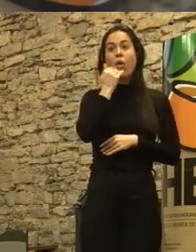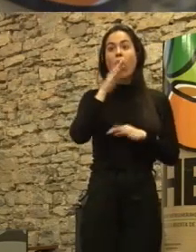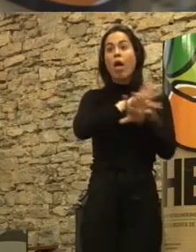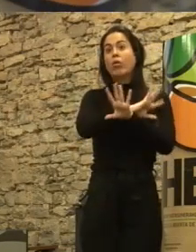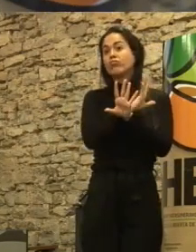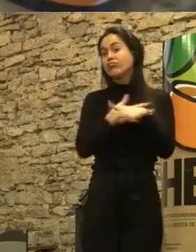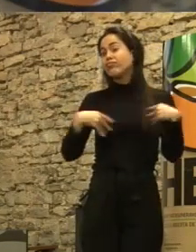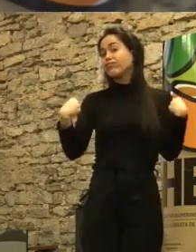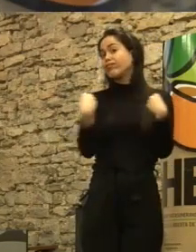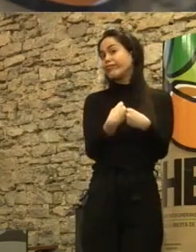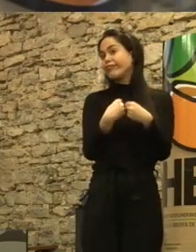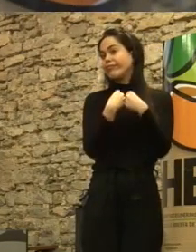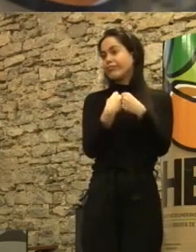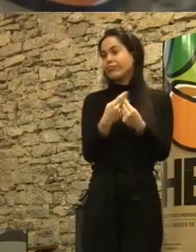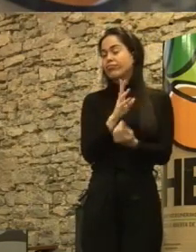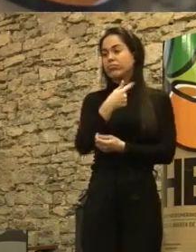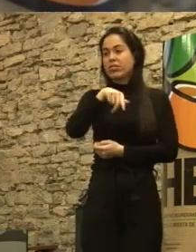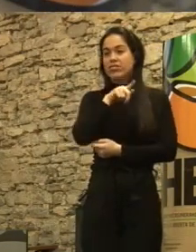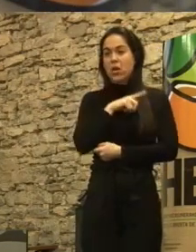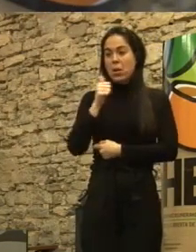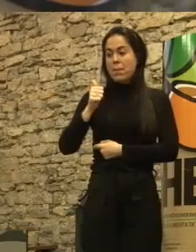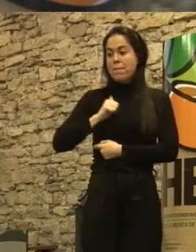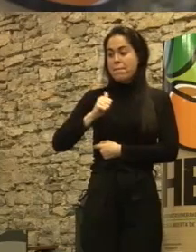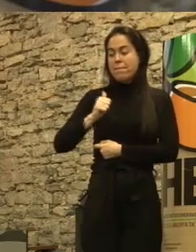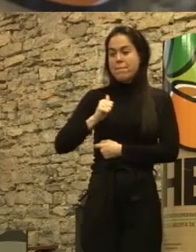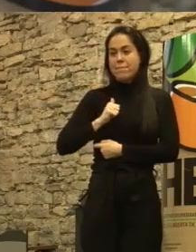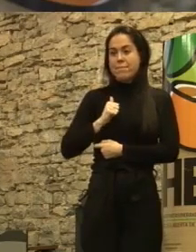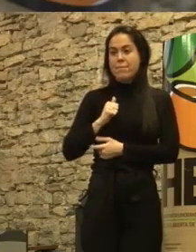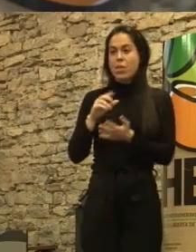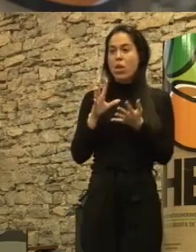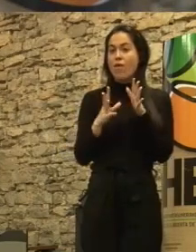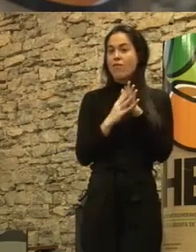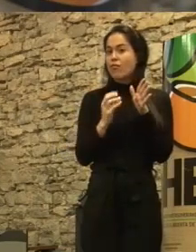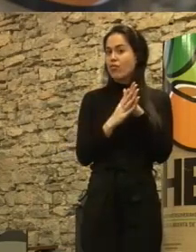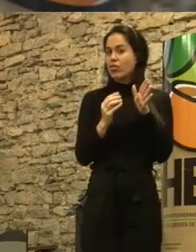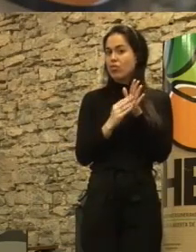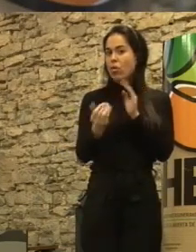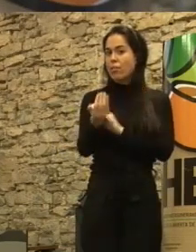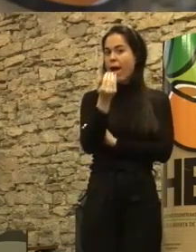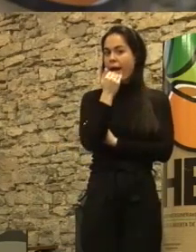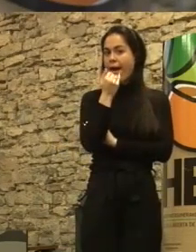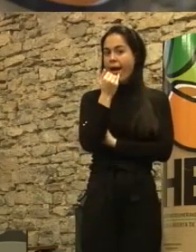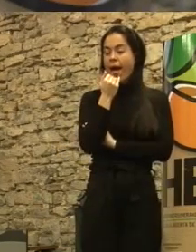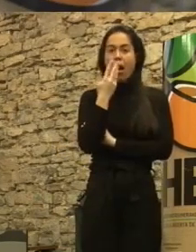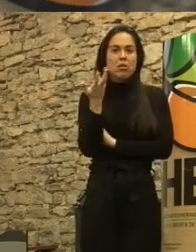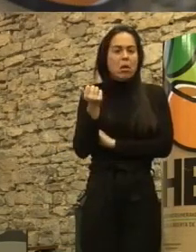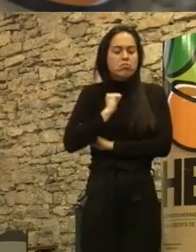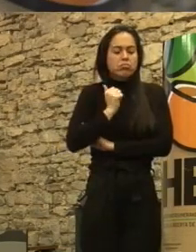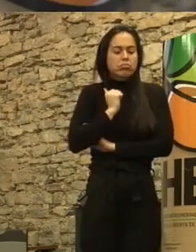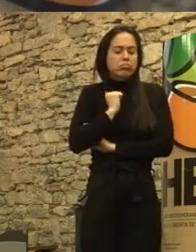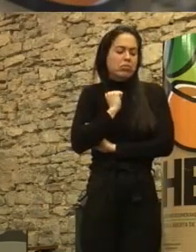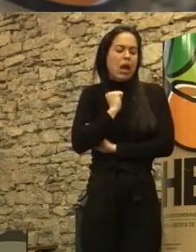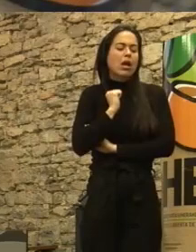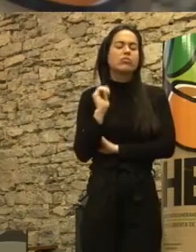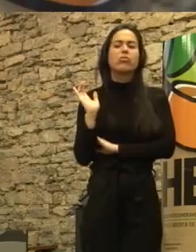Habíamos traído, por si acaso, una serie de fotocopias de la carta, por si acaso a alguna gente la había roto, y para que pudiera, de